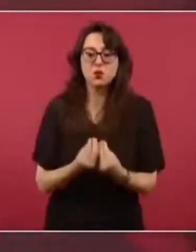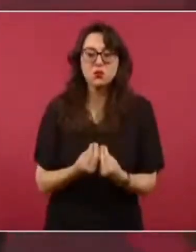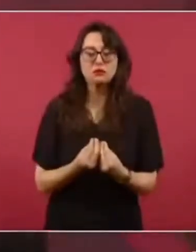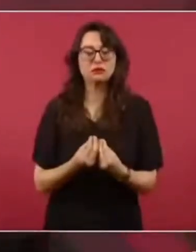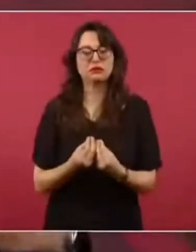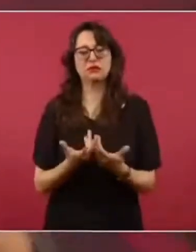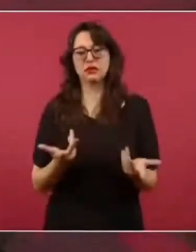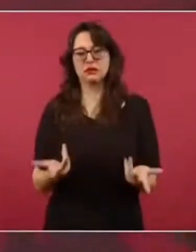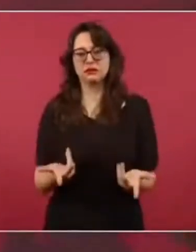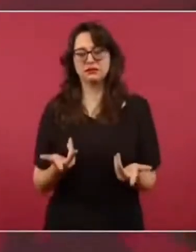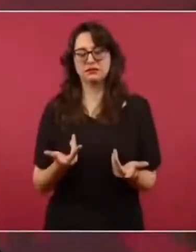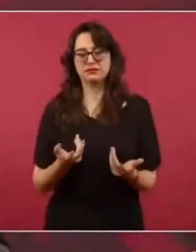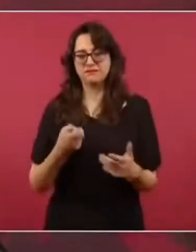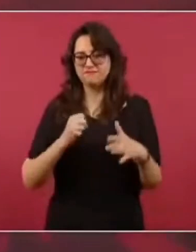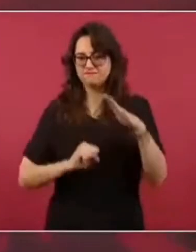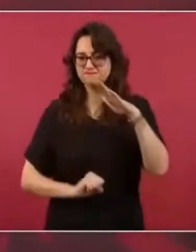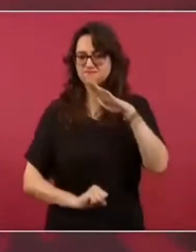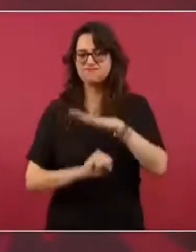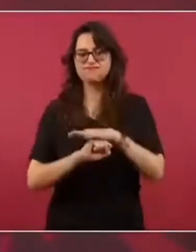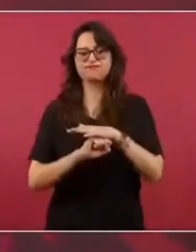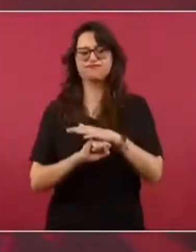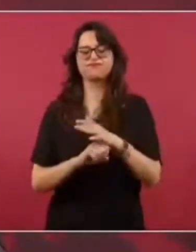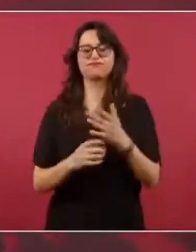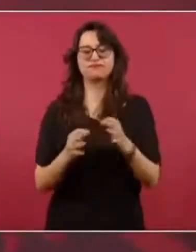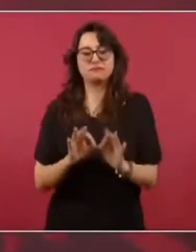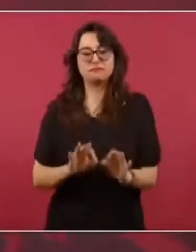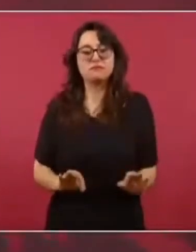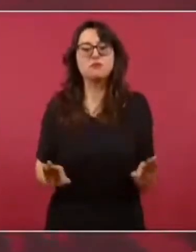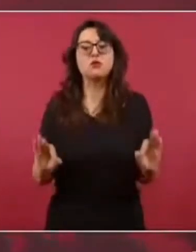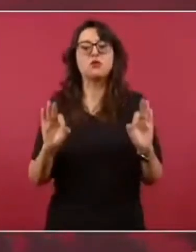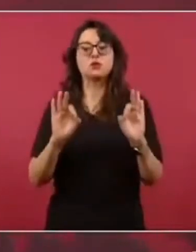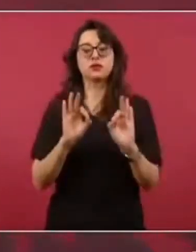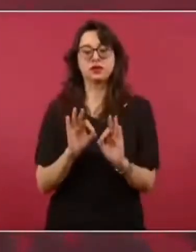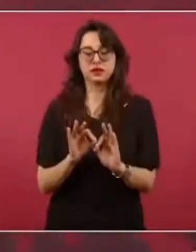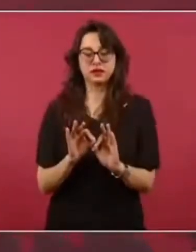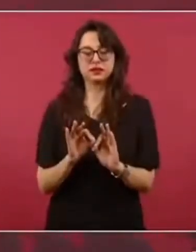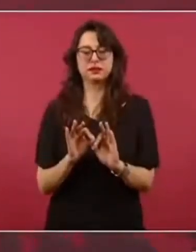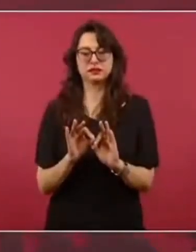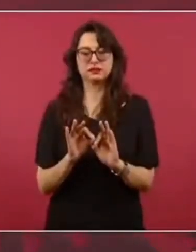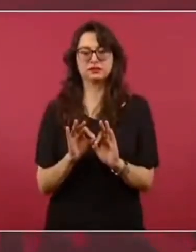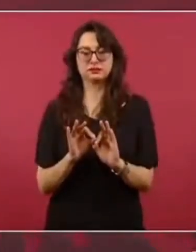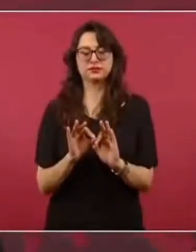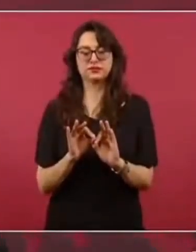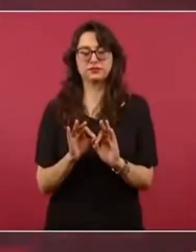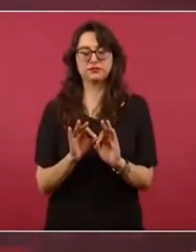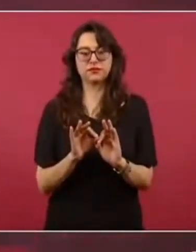Todo eso es la base para que